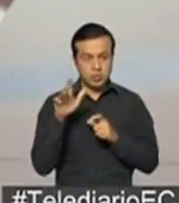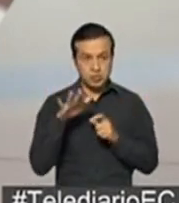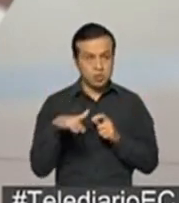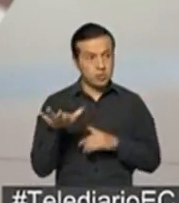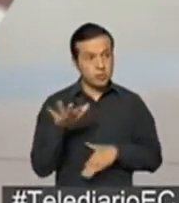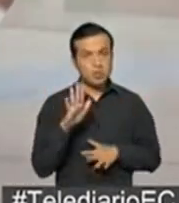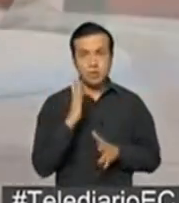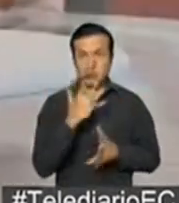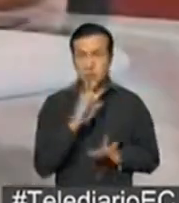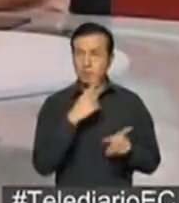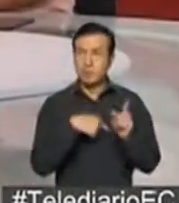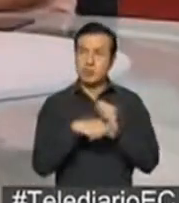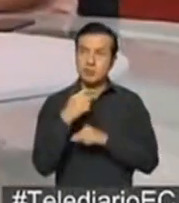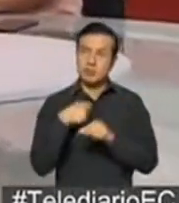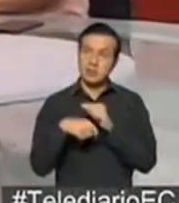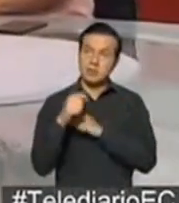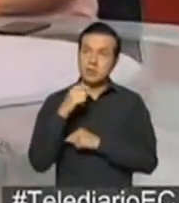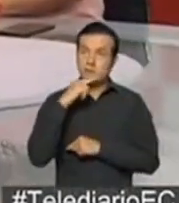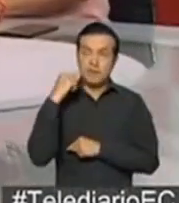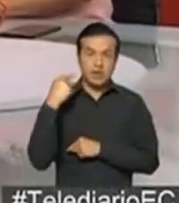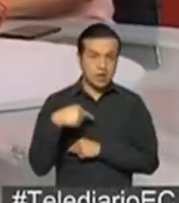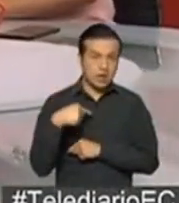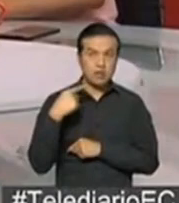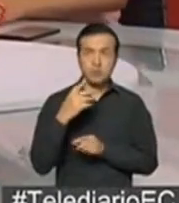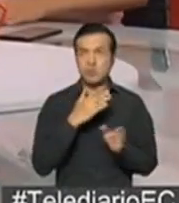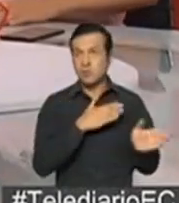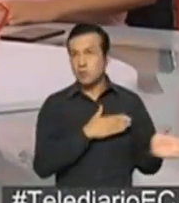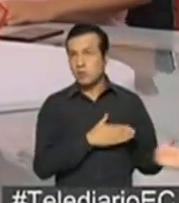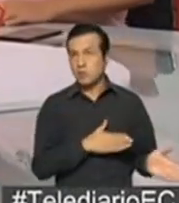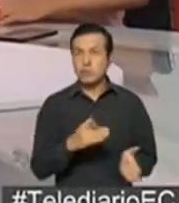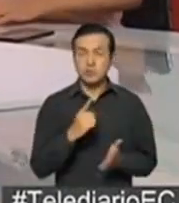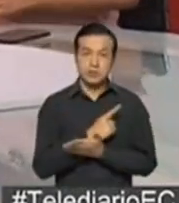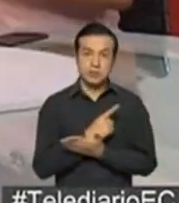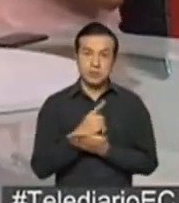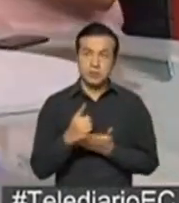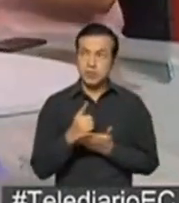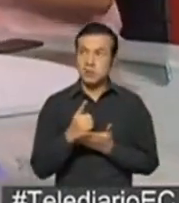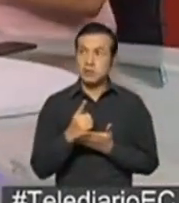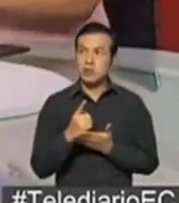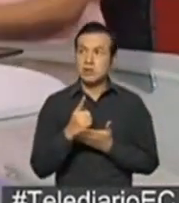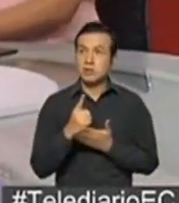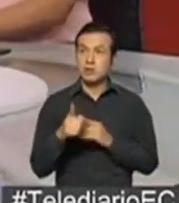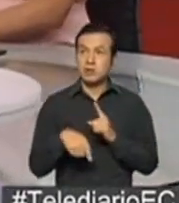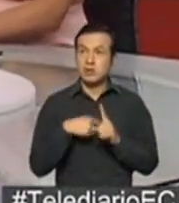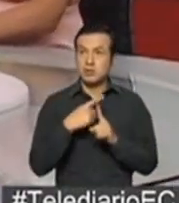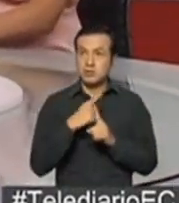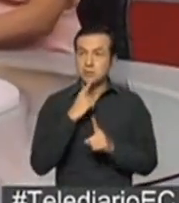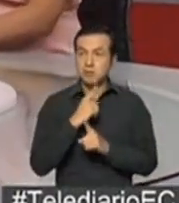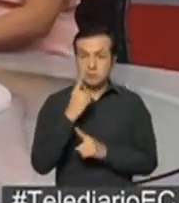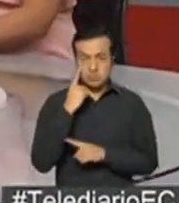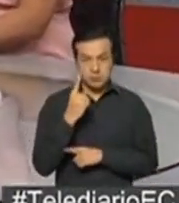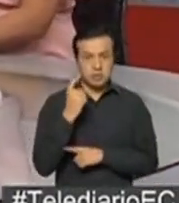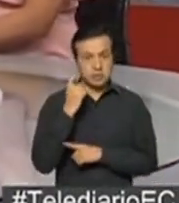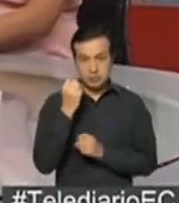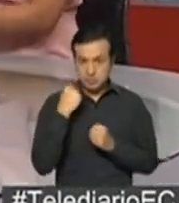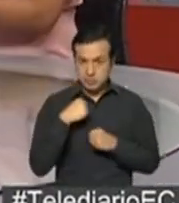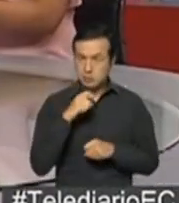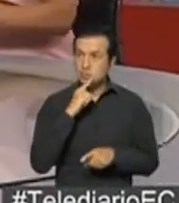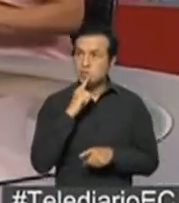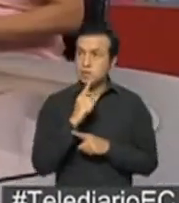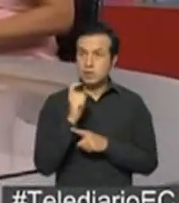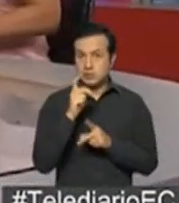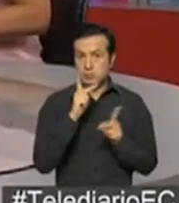ya estaban vendiendo paquetes para el feriado de carnaval y para el feriado de Semana Santa. Se está llamando la atención. Así es como tenemos que manejarnos. Sí. Hay